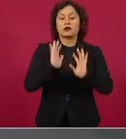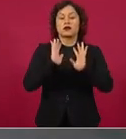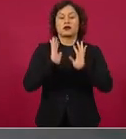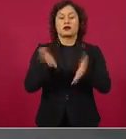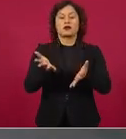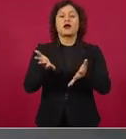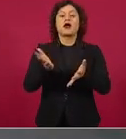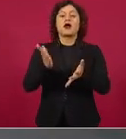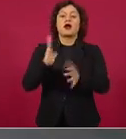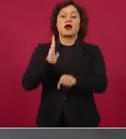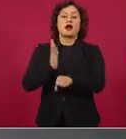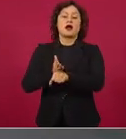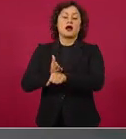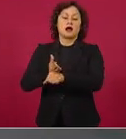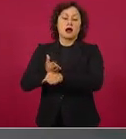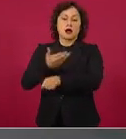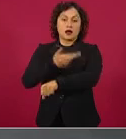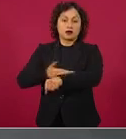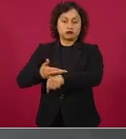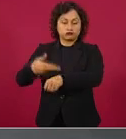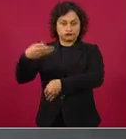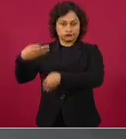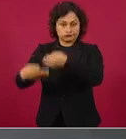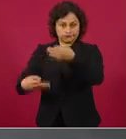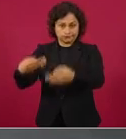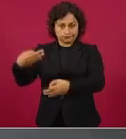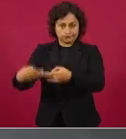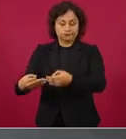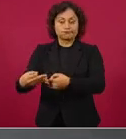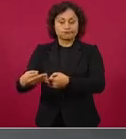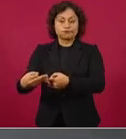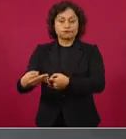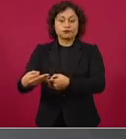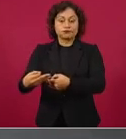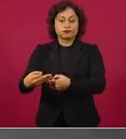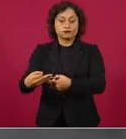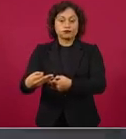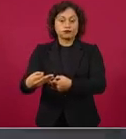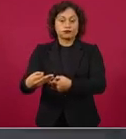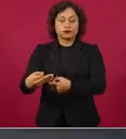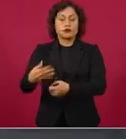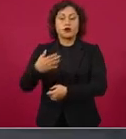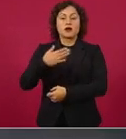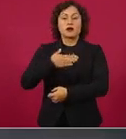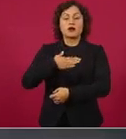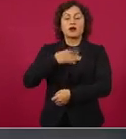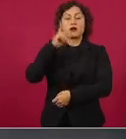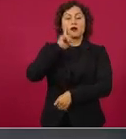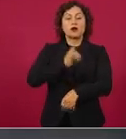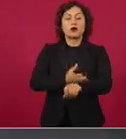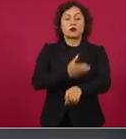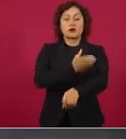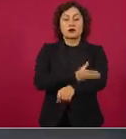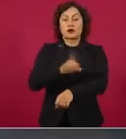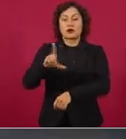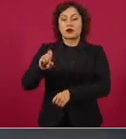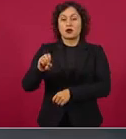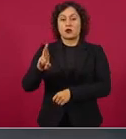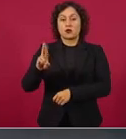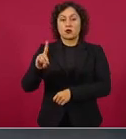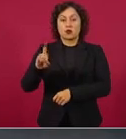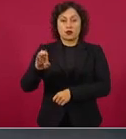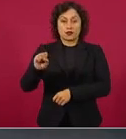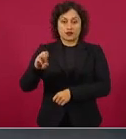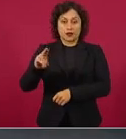proceso penal, justamente al crimen de nuestra compañera Lourdes Maldonado, los tres